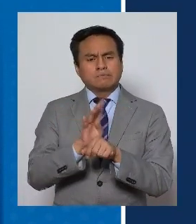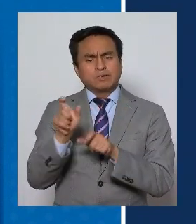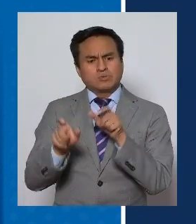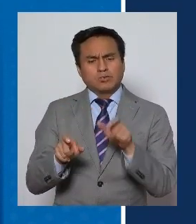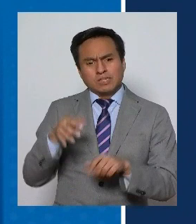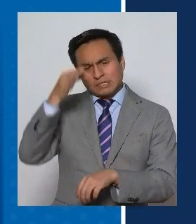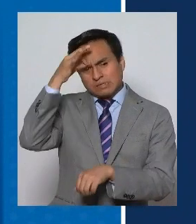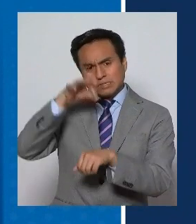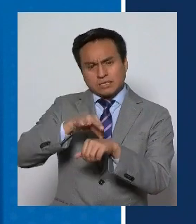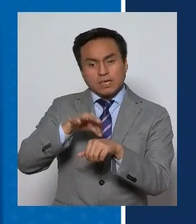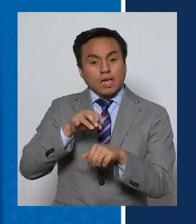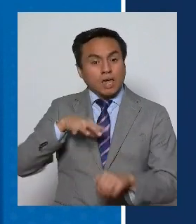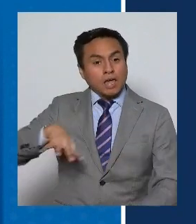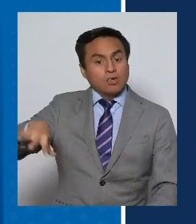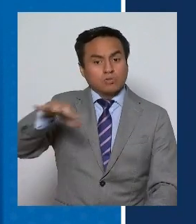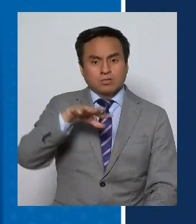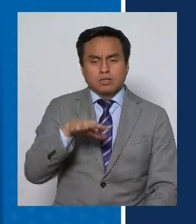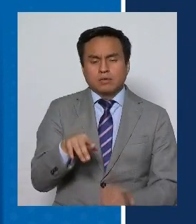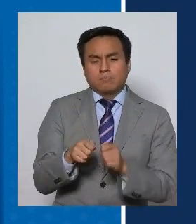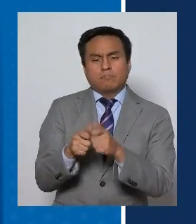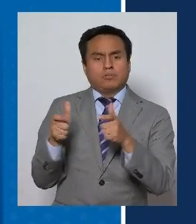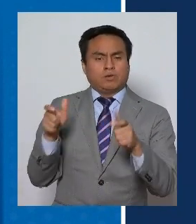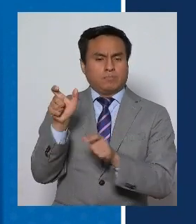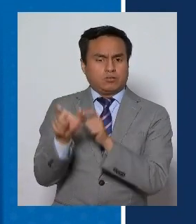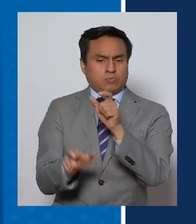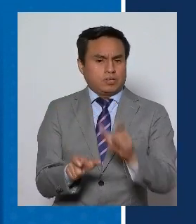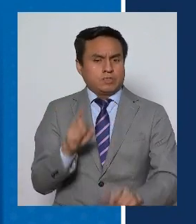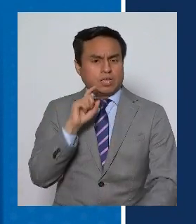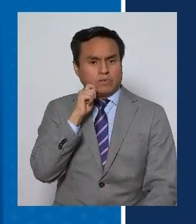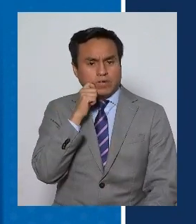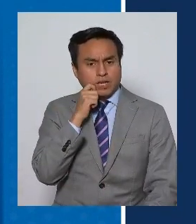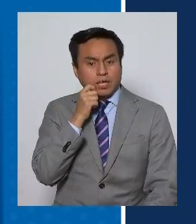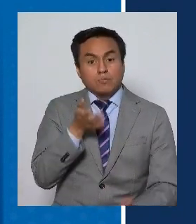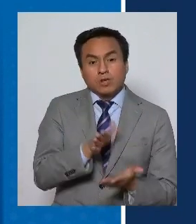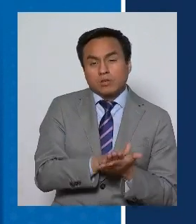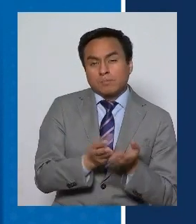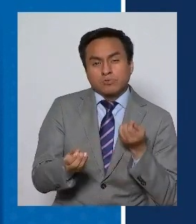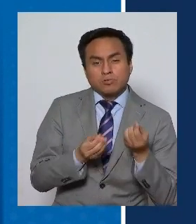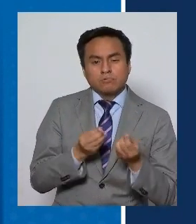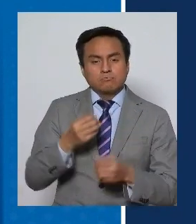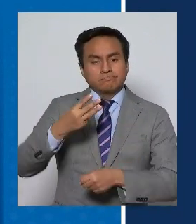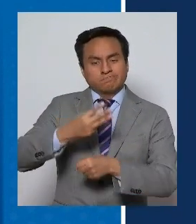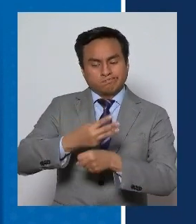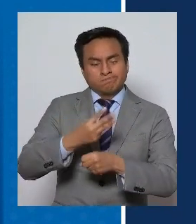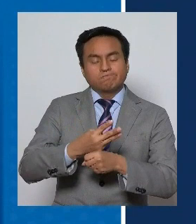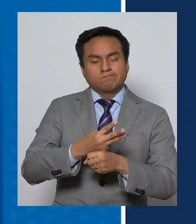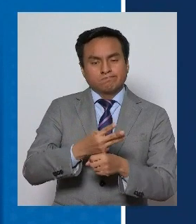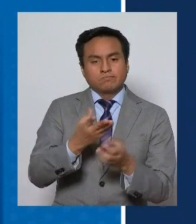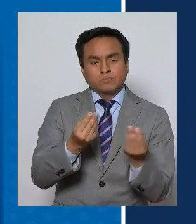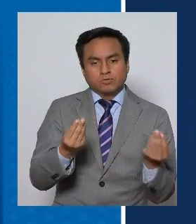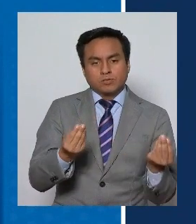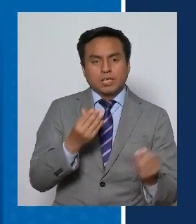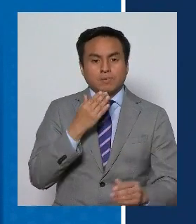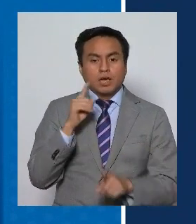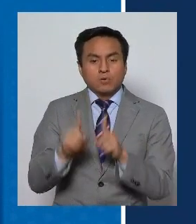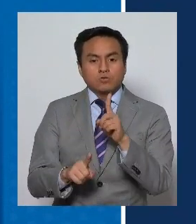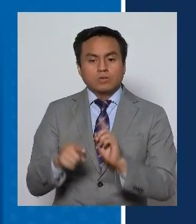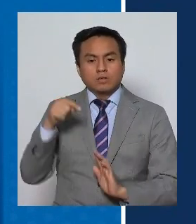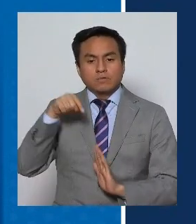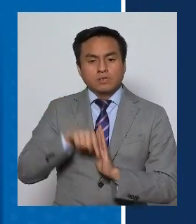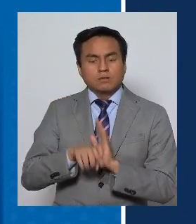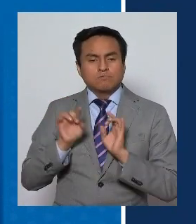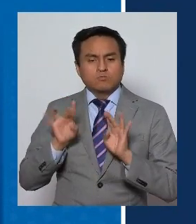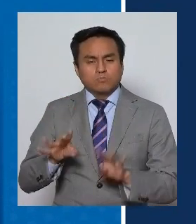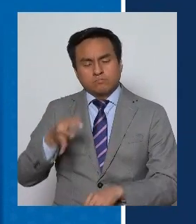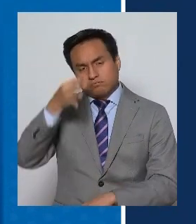personas, un porcentaje importante, la mayoría de ellas son personas adultos mayores, algunos de ellos con enfermedades